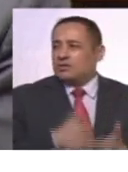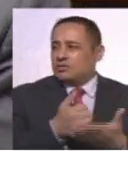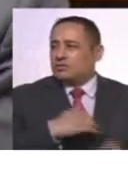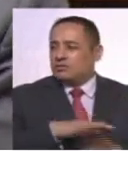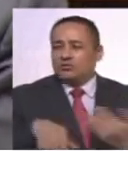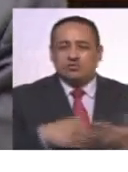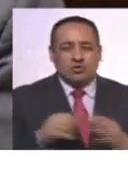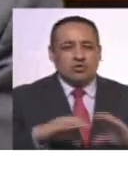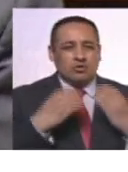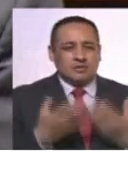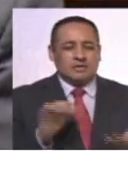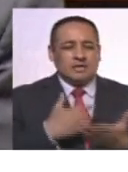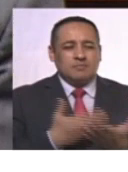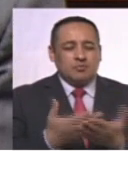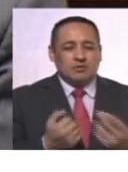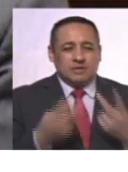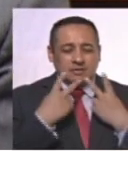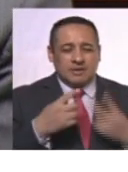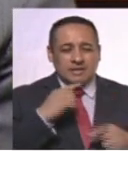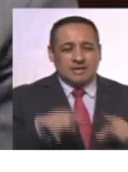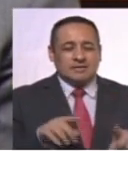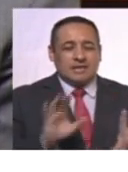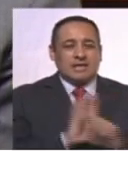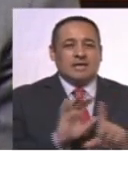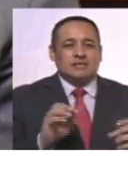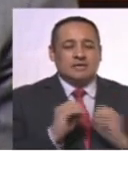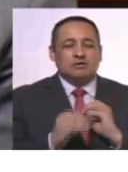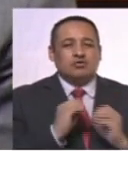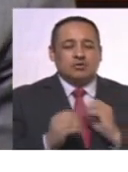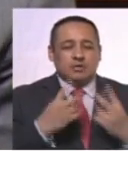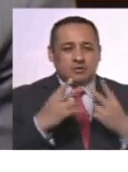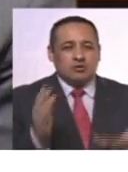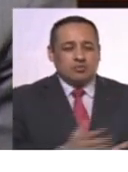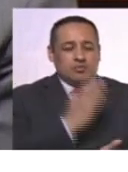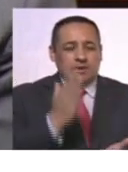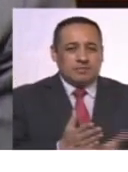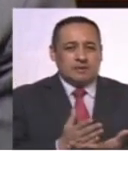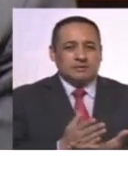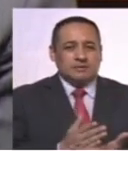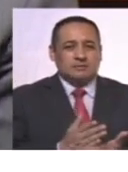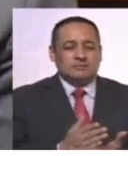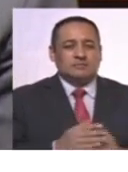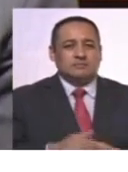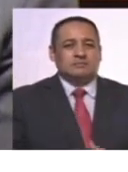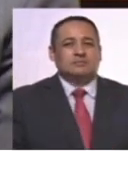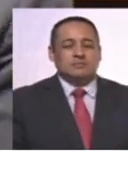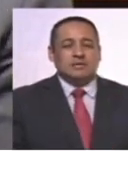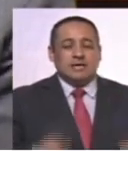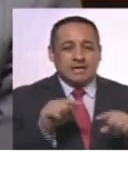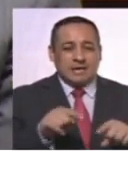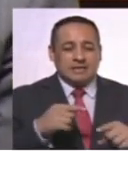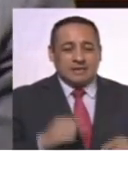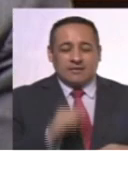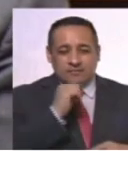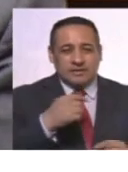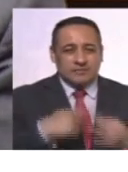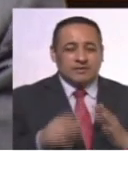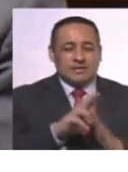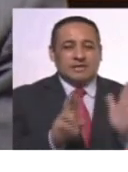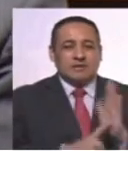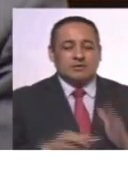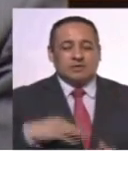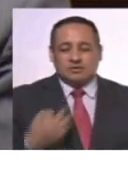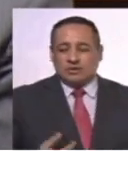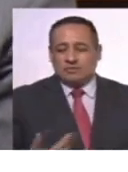los parlamentarios que han propuesto además esta ley de resolver este problema. Esta carencia de reglamento,